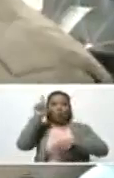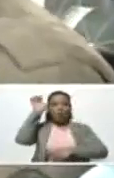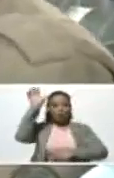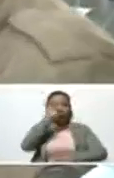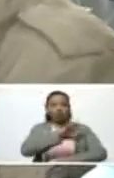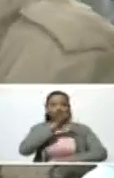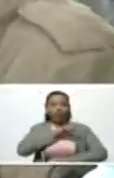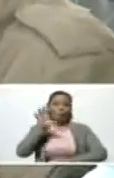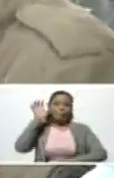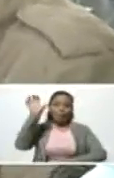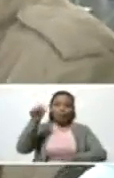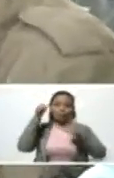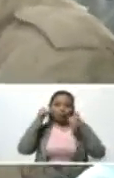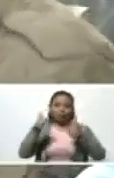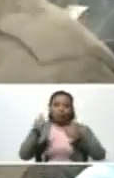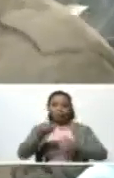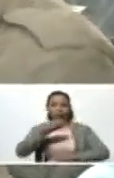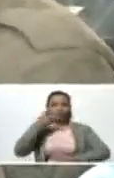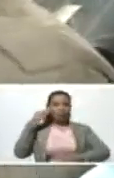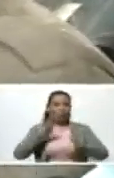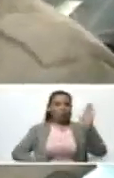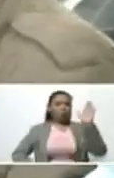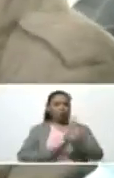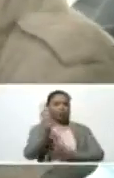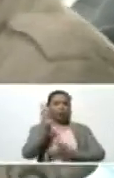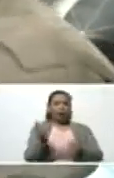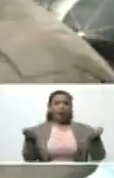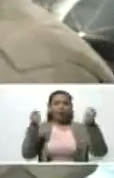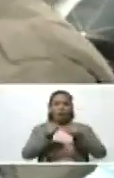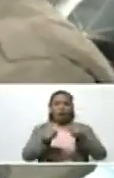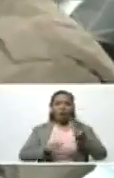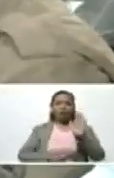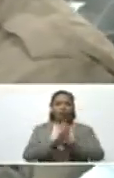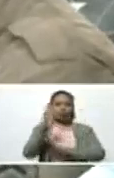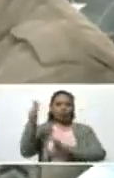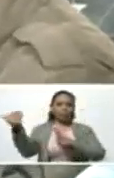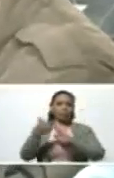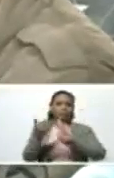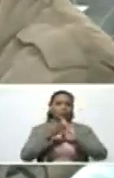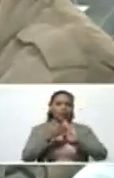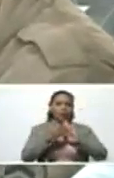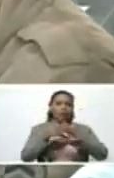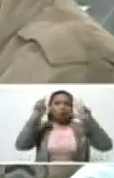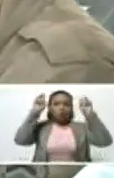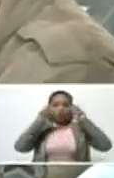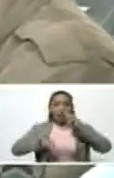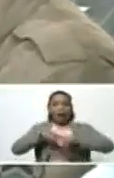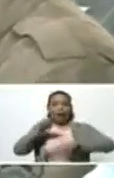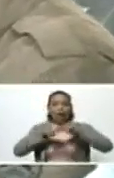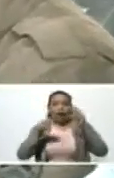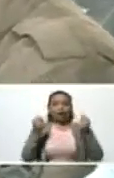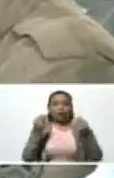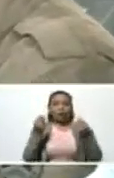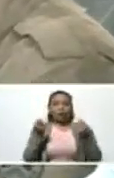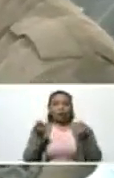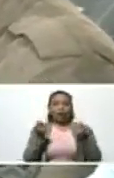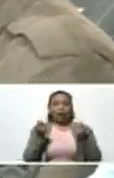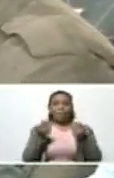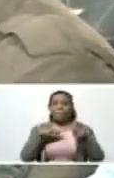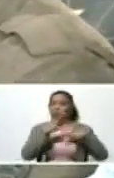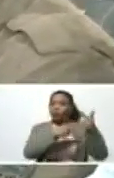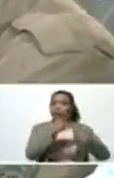un país digno, un país que supere el bloqueo, que supere las sanciones, que construya una nueva economía, una economía productiva, y eso no